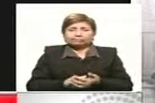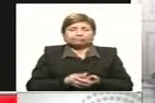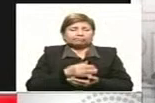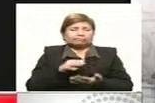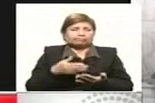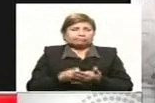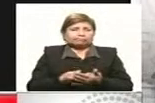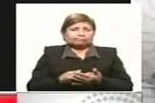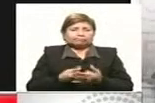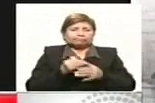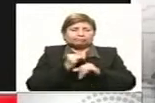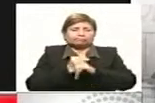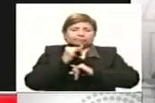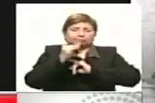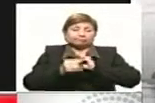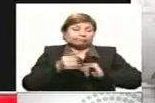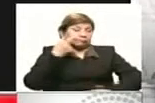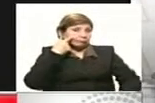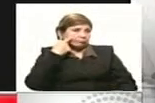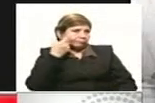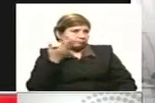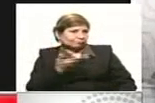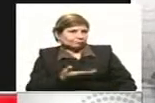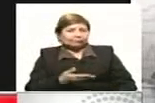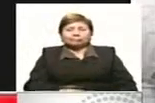nivel internacional.